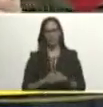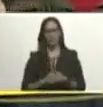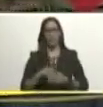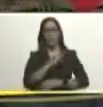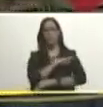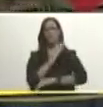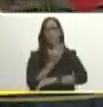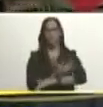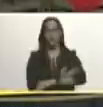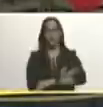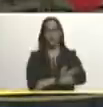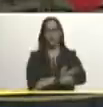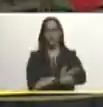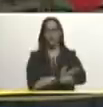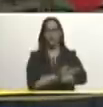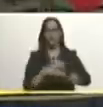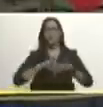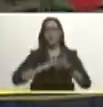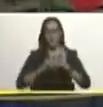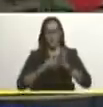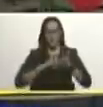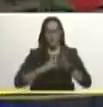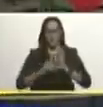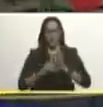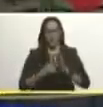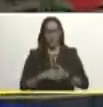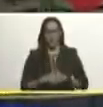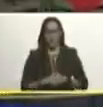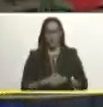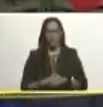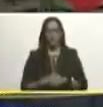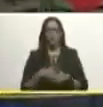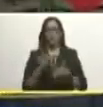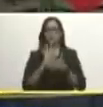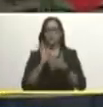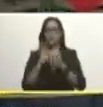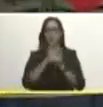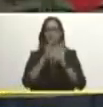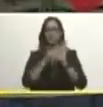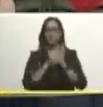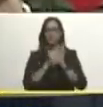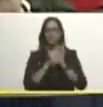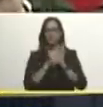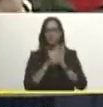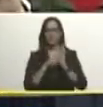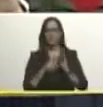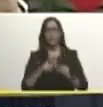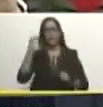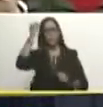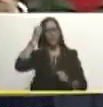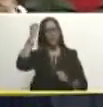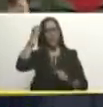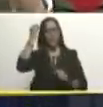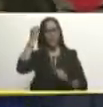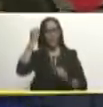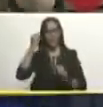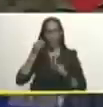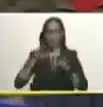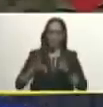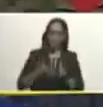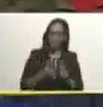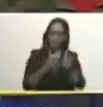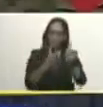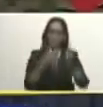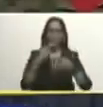Fortalecer y definir sus funciones constitucionales y legales. Pensamiento y doctrina de la